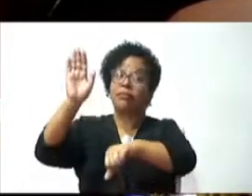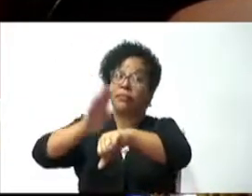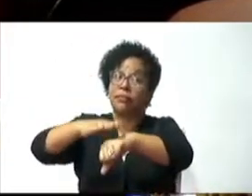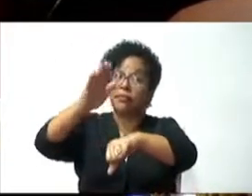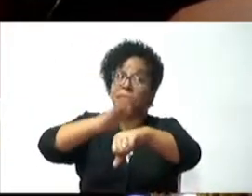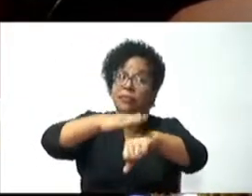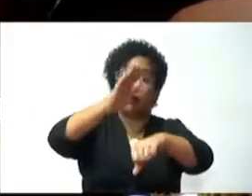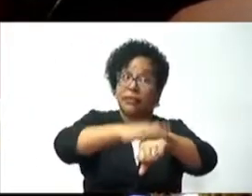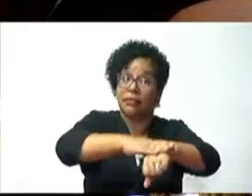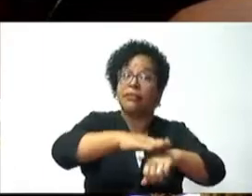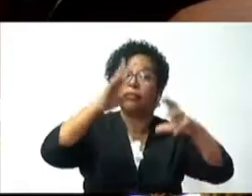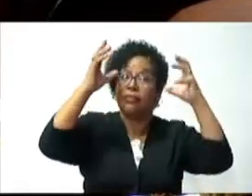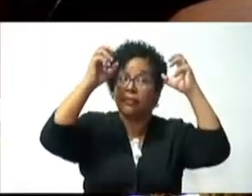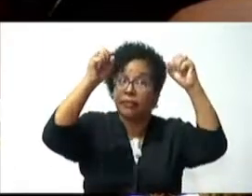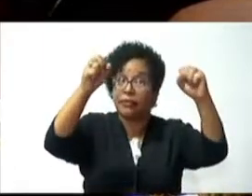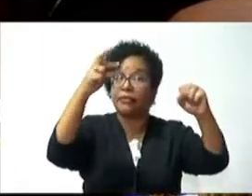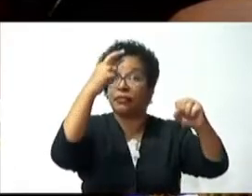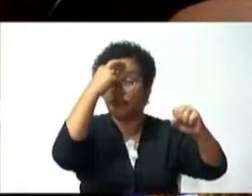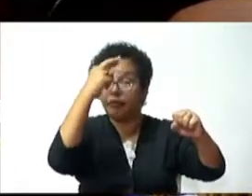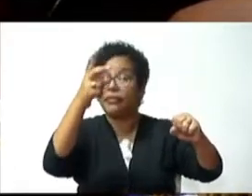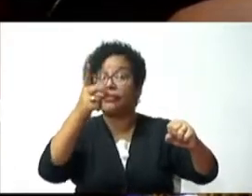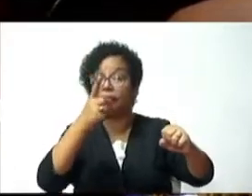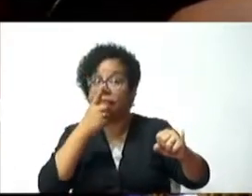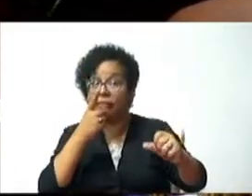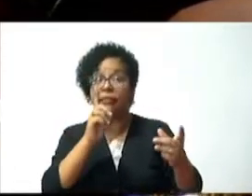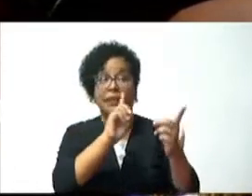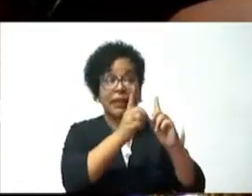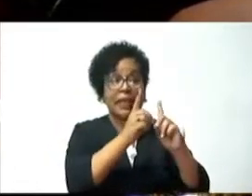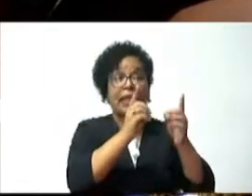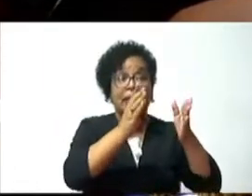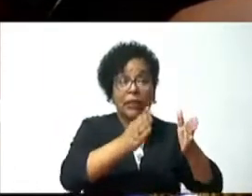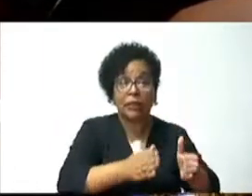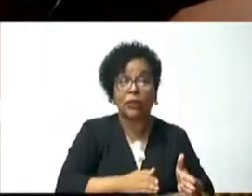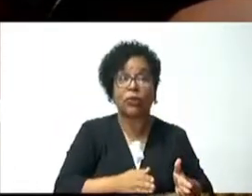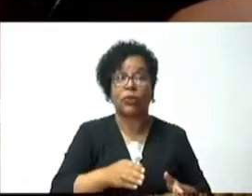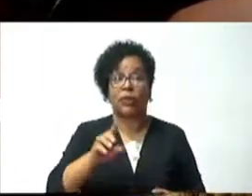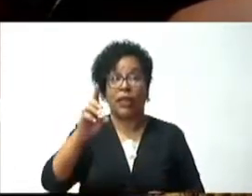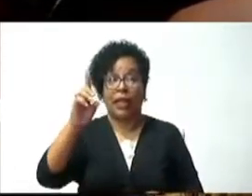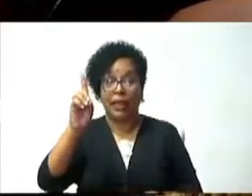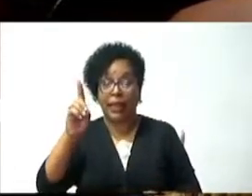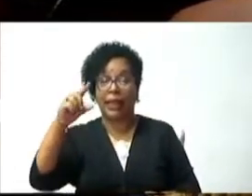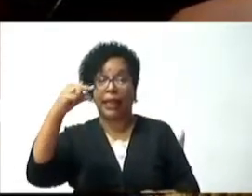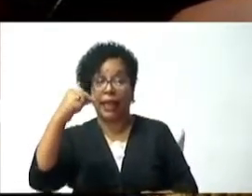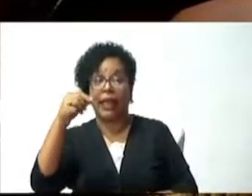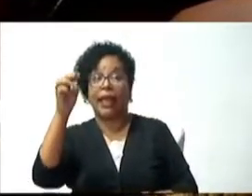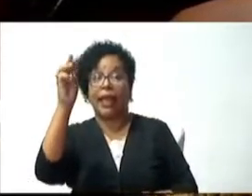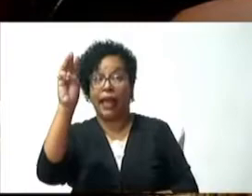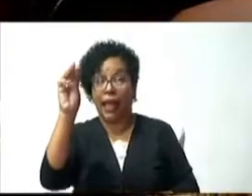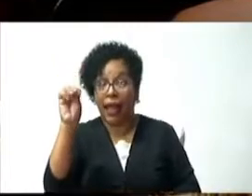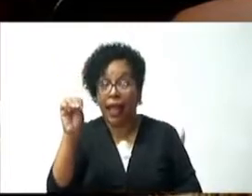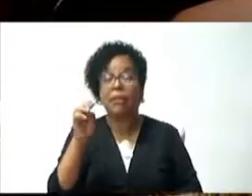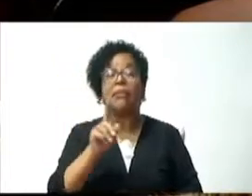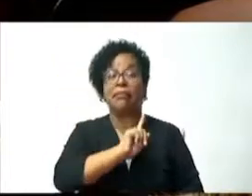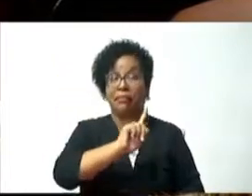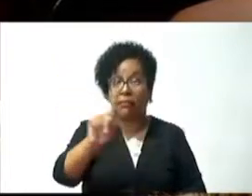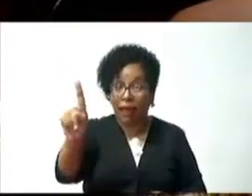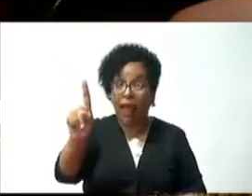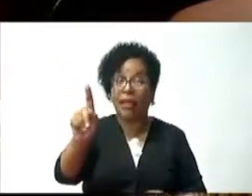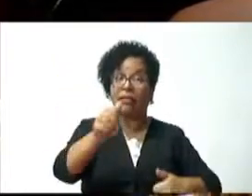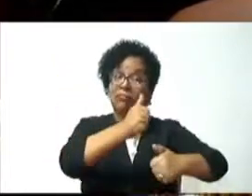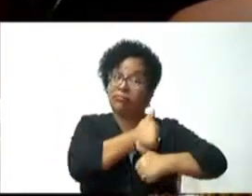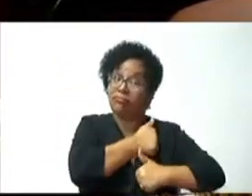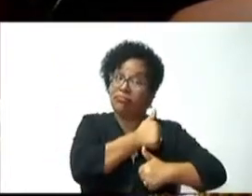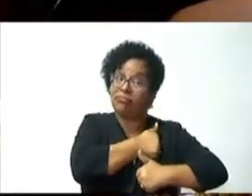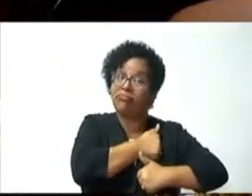de las Fuerzas Armadas y al director de Migración, no dejen esos sectores solos. Manden a investigar lo que está